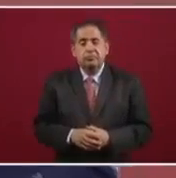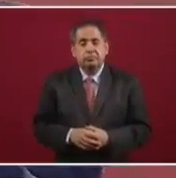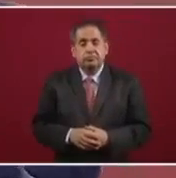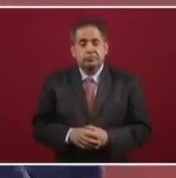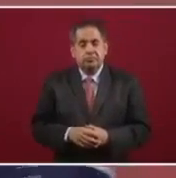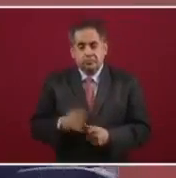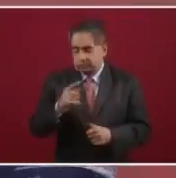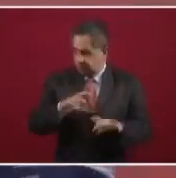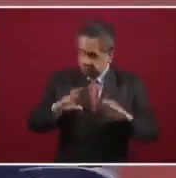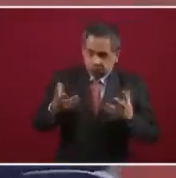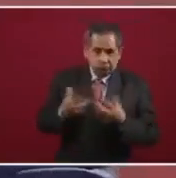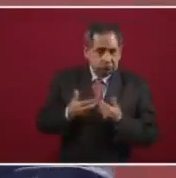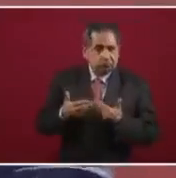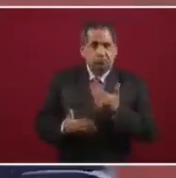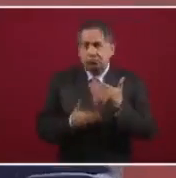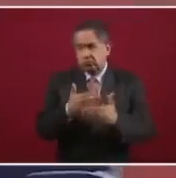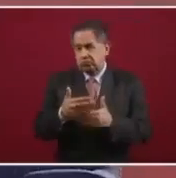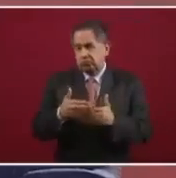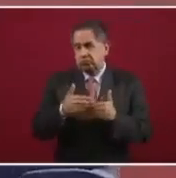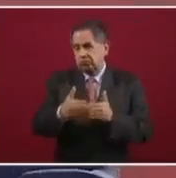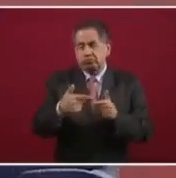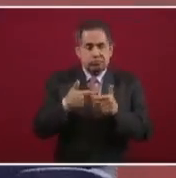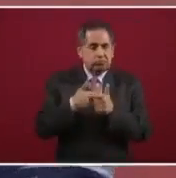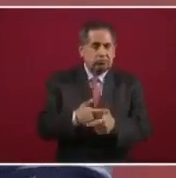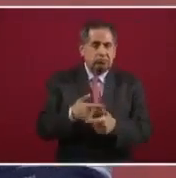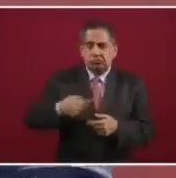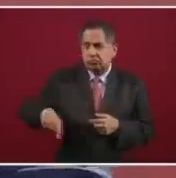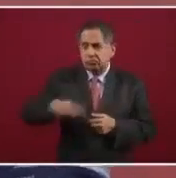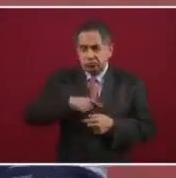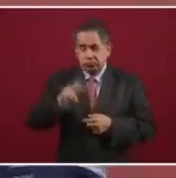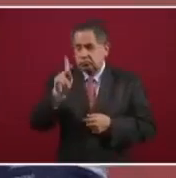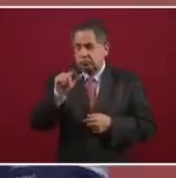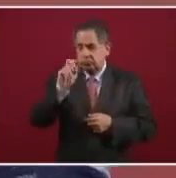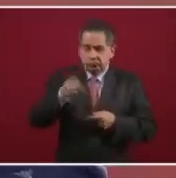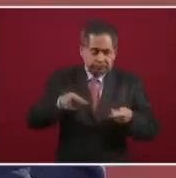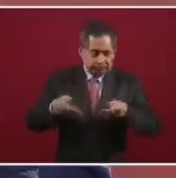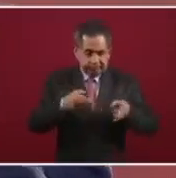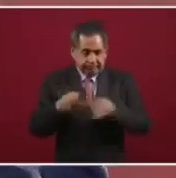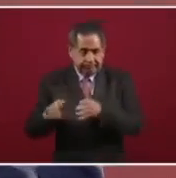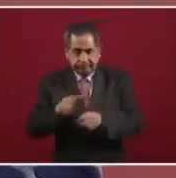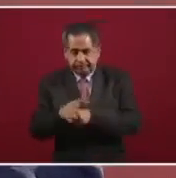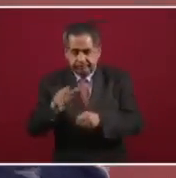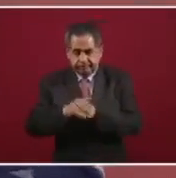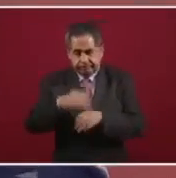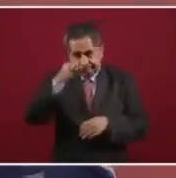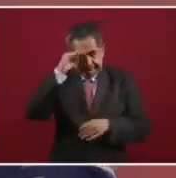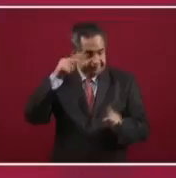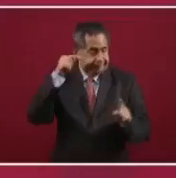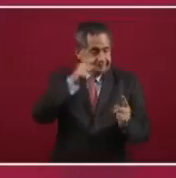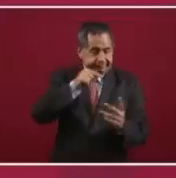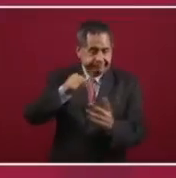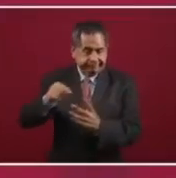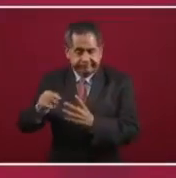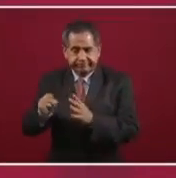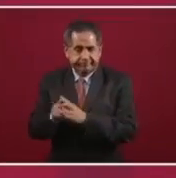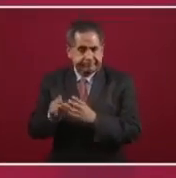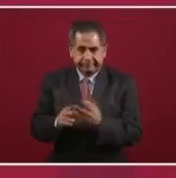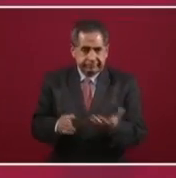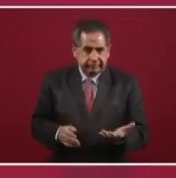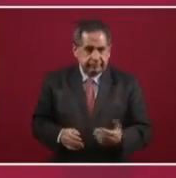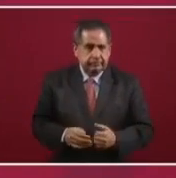Y ahí vamos a ir avanzando en nuestra estrategia. ¿En qué consiste nuestra estrategia?